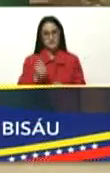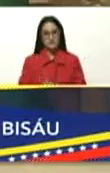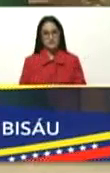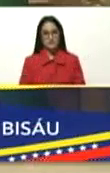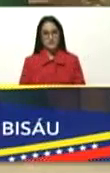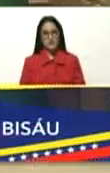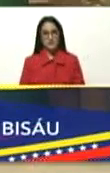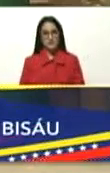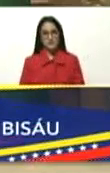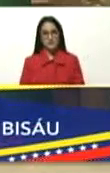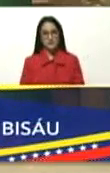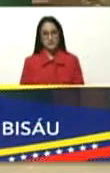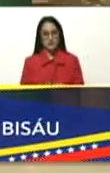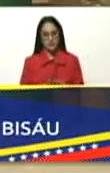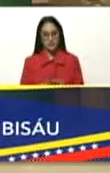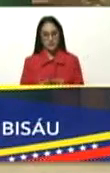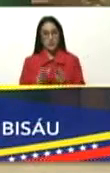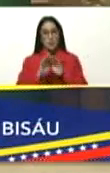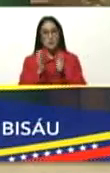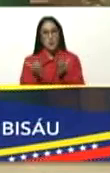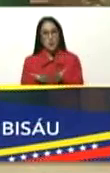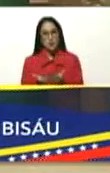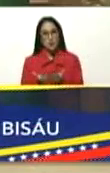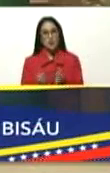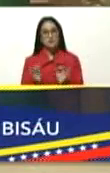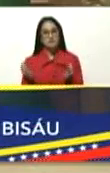Un mundo basado en el respeto,